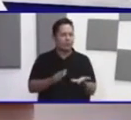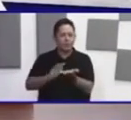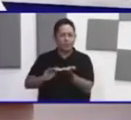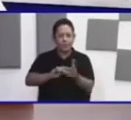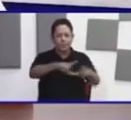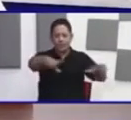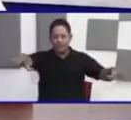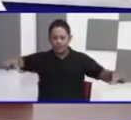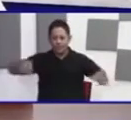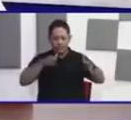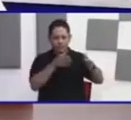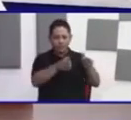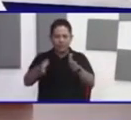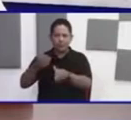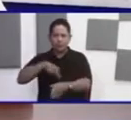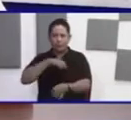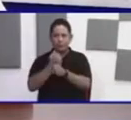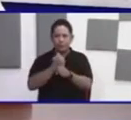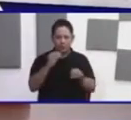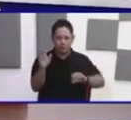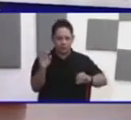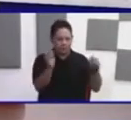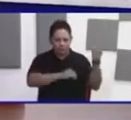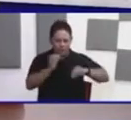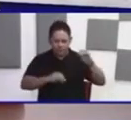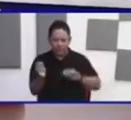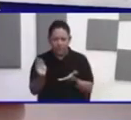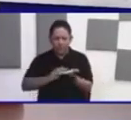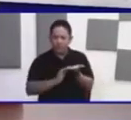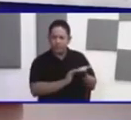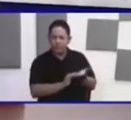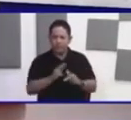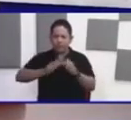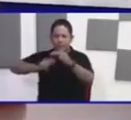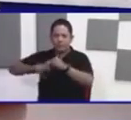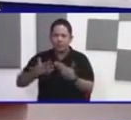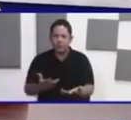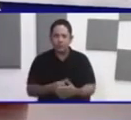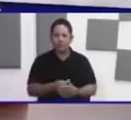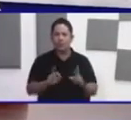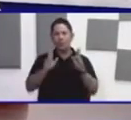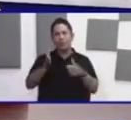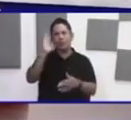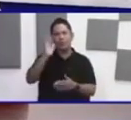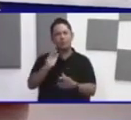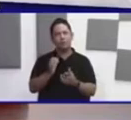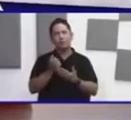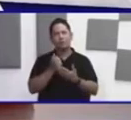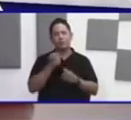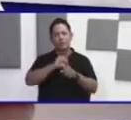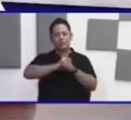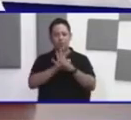cementerios para dar cumplimiento a todos los requerimientos del ministerio? Y Dios no lo permita, pues, que no sea un tema de propagación